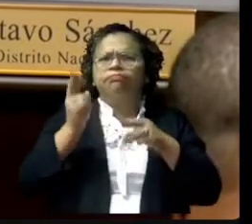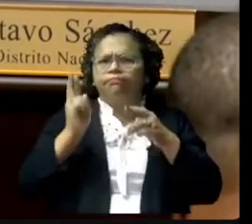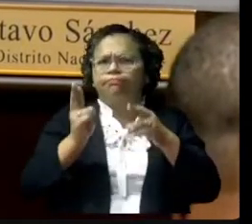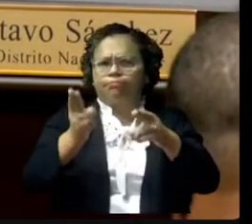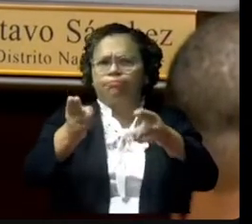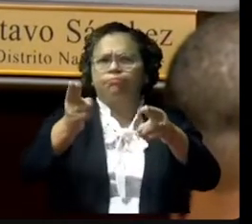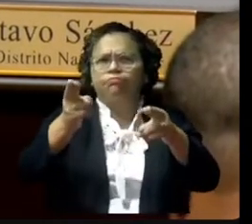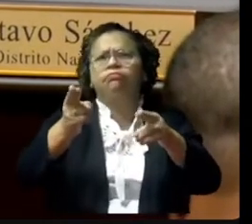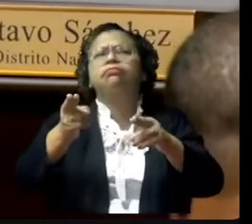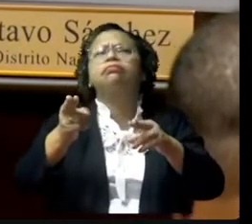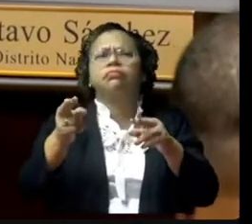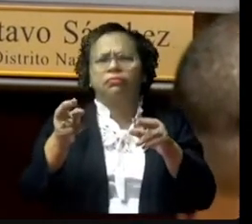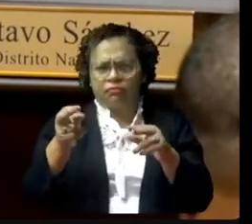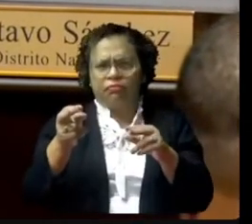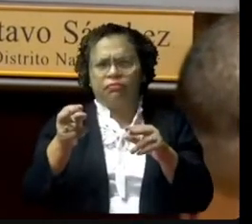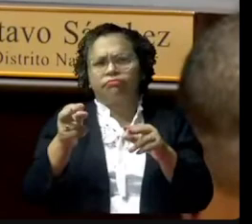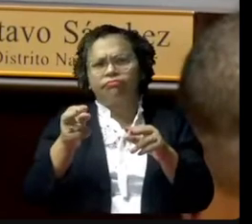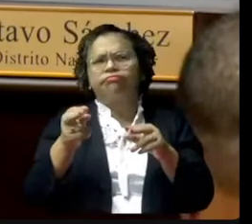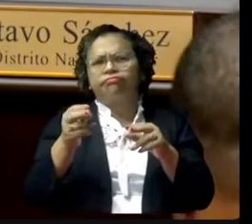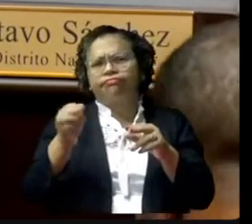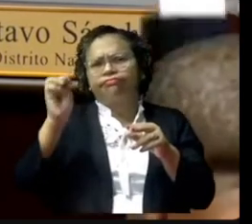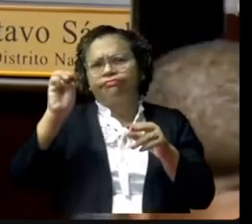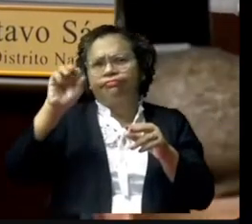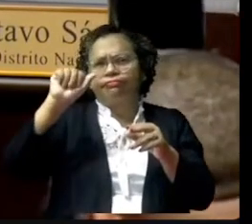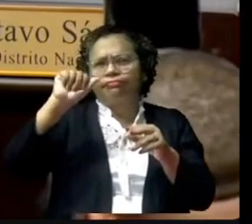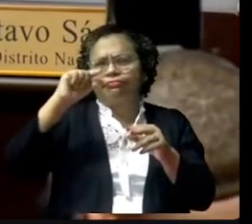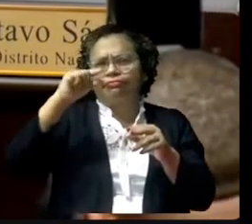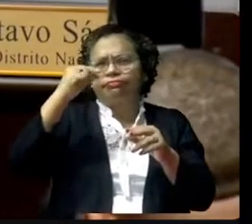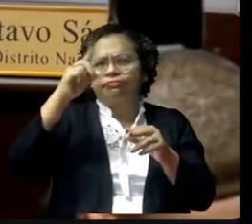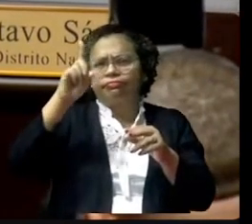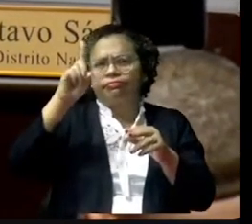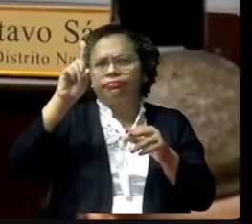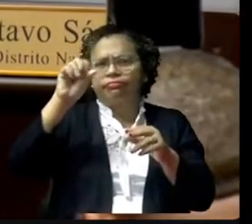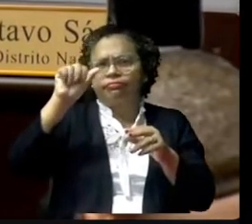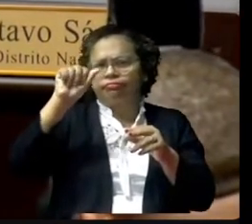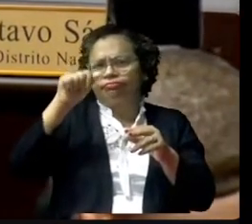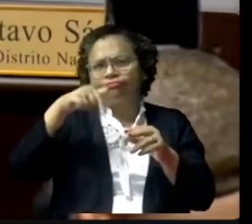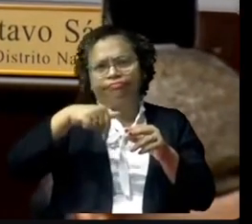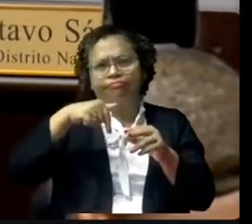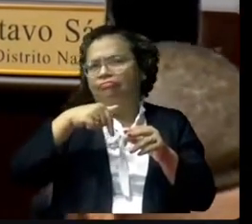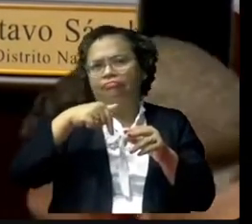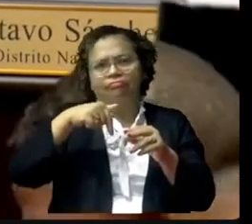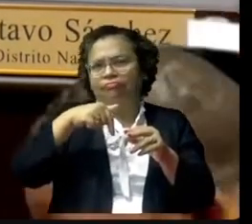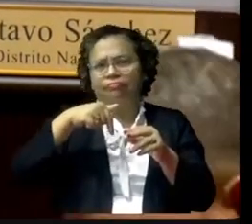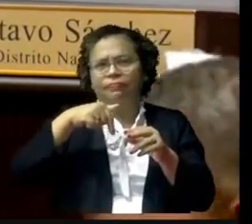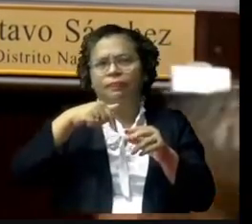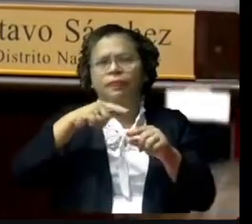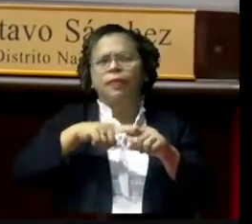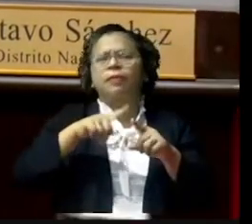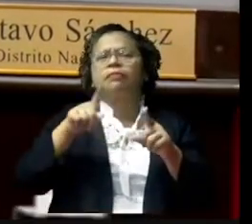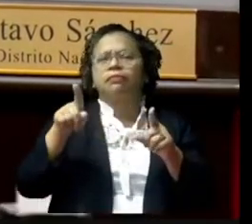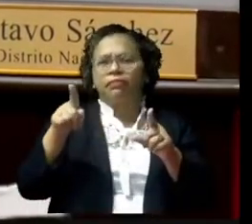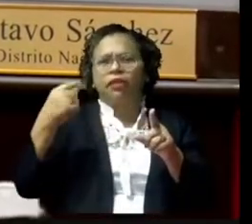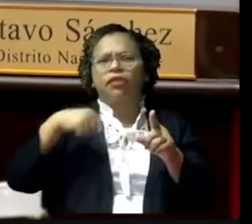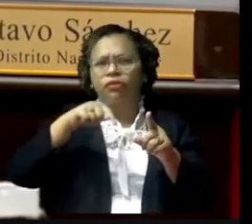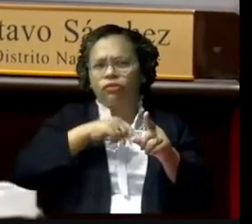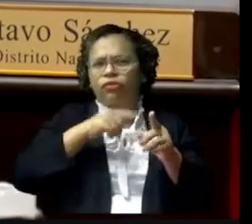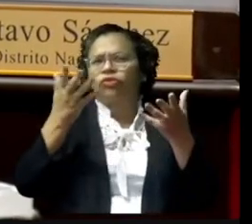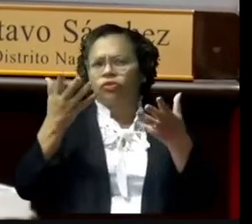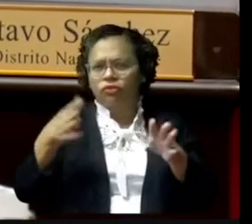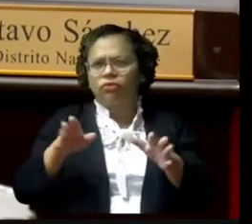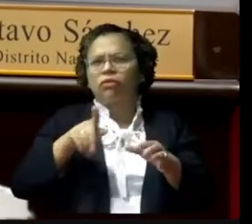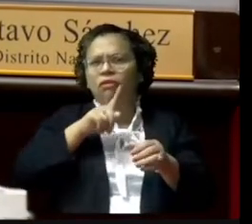aquí, pero si usted entiende que procede, es algo que nosotros tenemos un compromiso con el medio